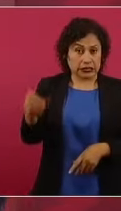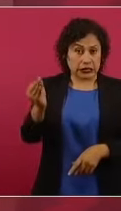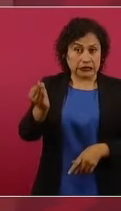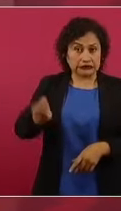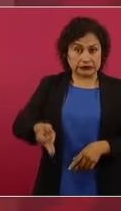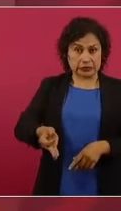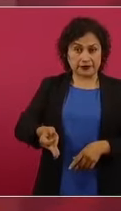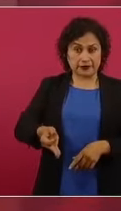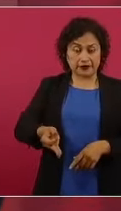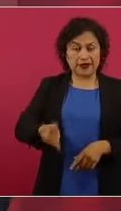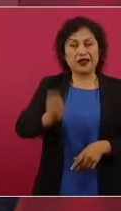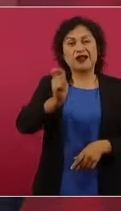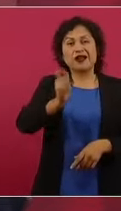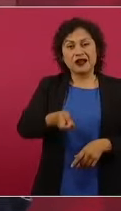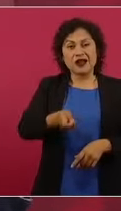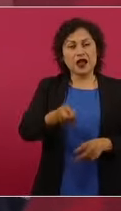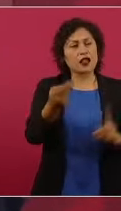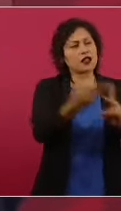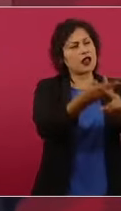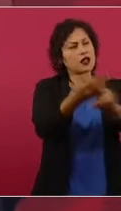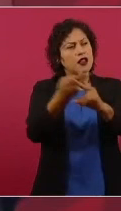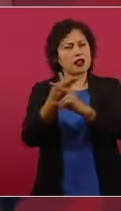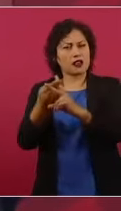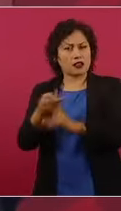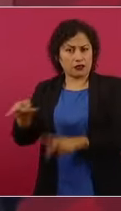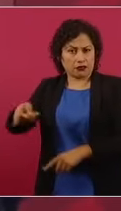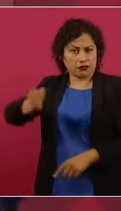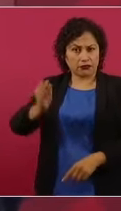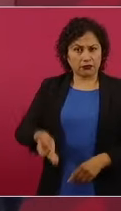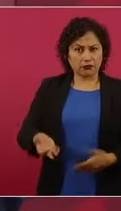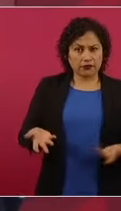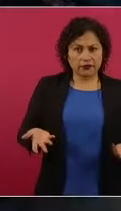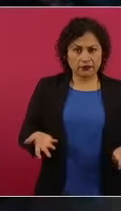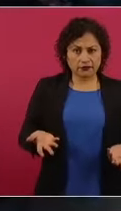que se llevaran a cabo masacres,